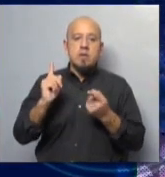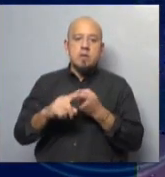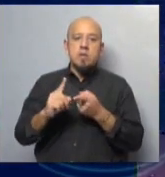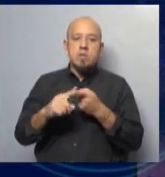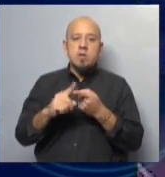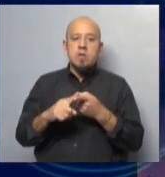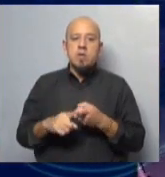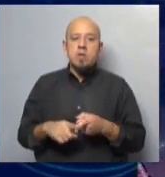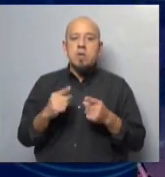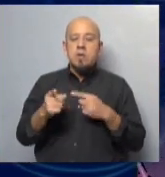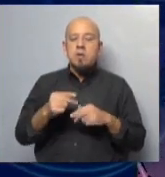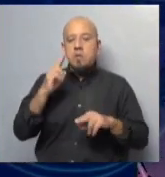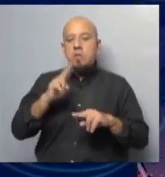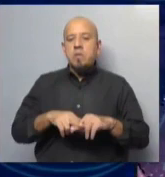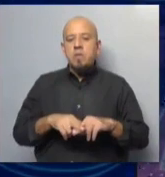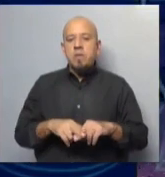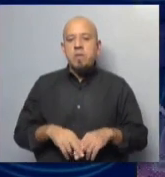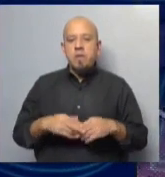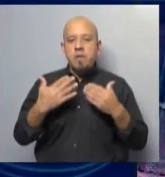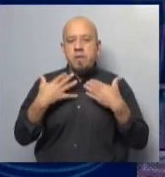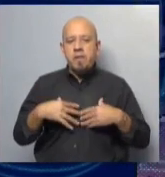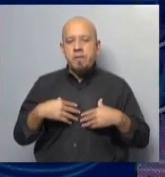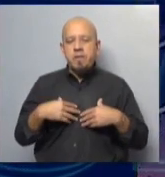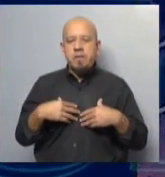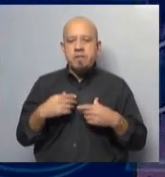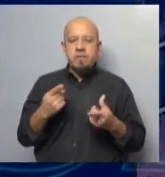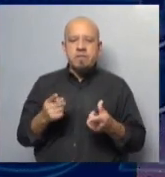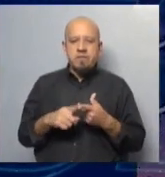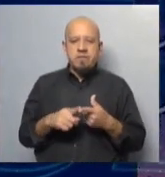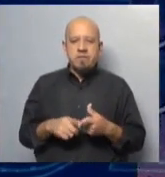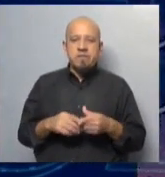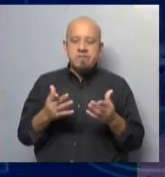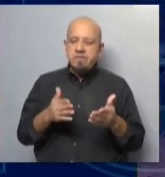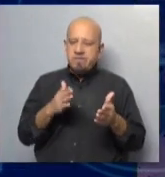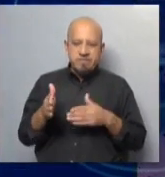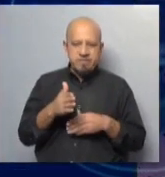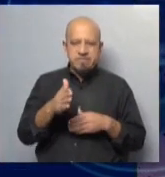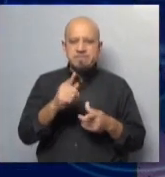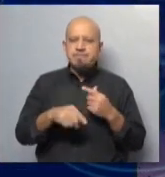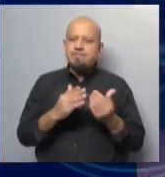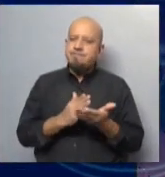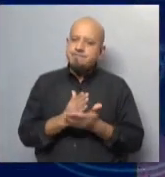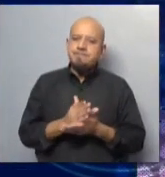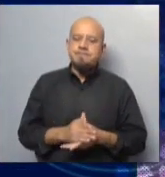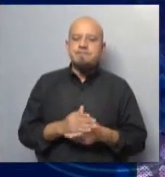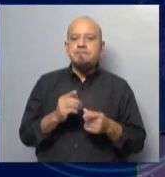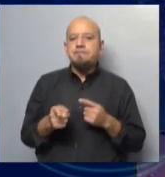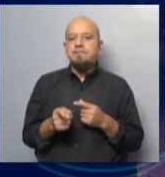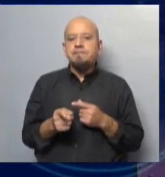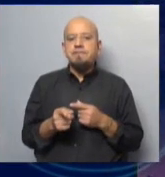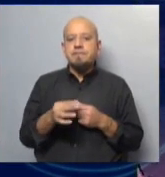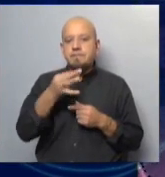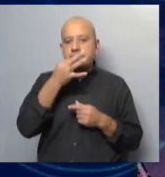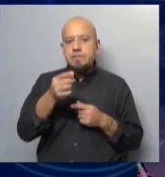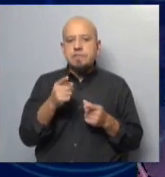supuesto, de que cuando él muera le va a entregar su cuerpo. Y por ahí va, ¿no? Siempre dentro de esto que juega